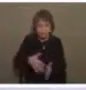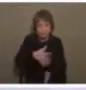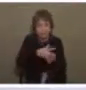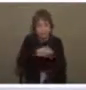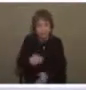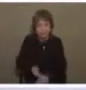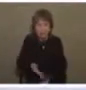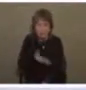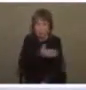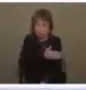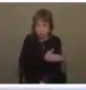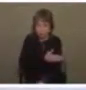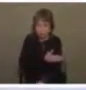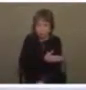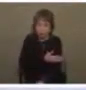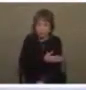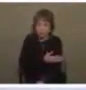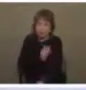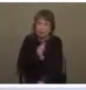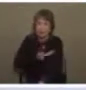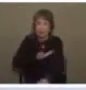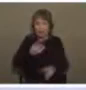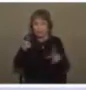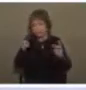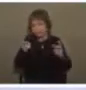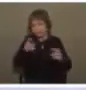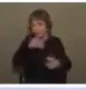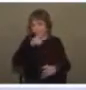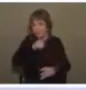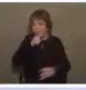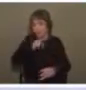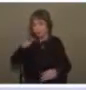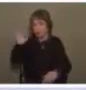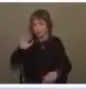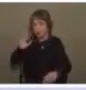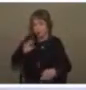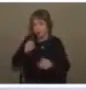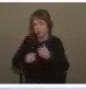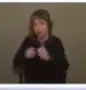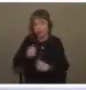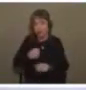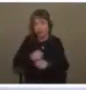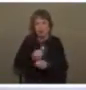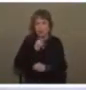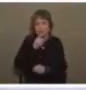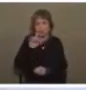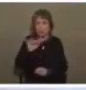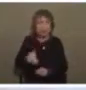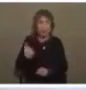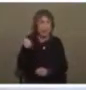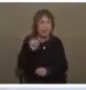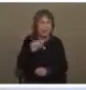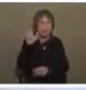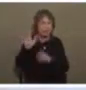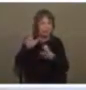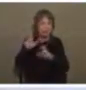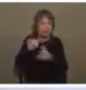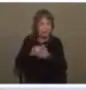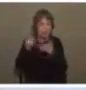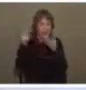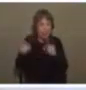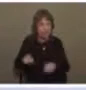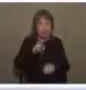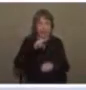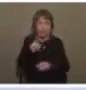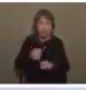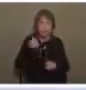Pero ¿cómo aseguramos que las inversiones sean inversiones, que sean inversiones transformativas y no reconstruir cosas que tal vez no están